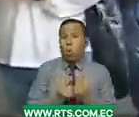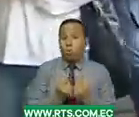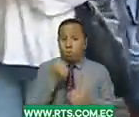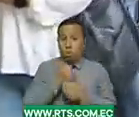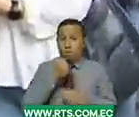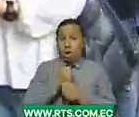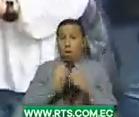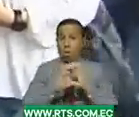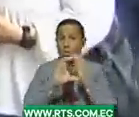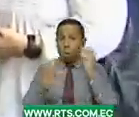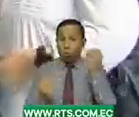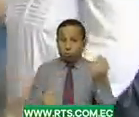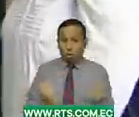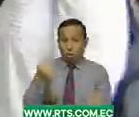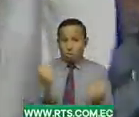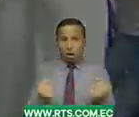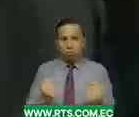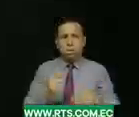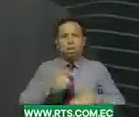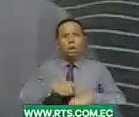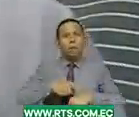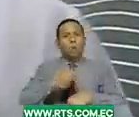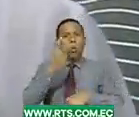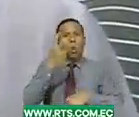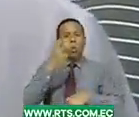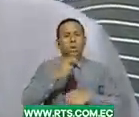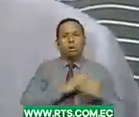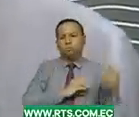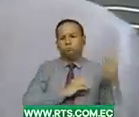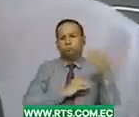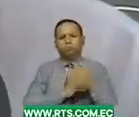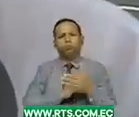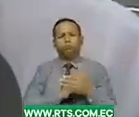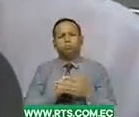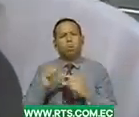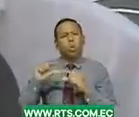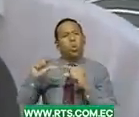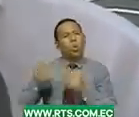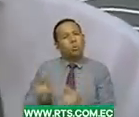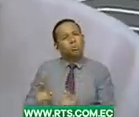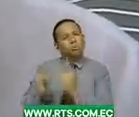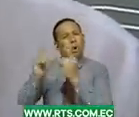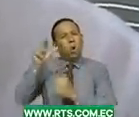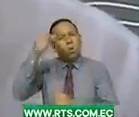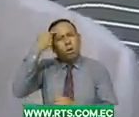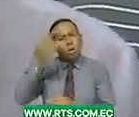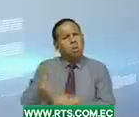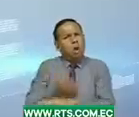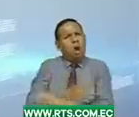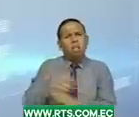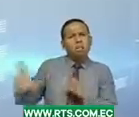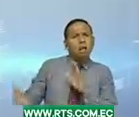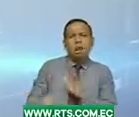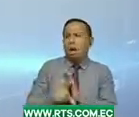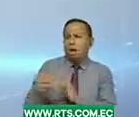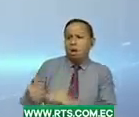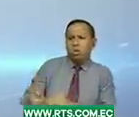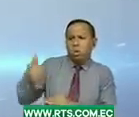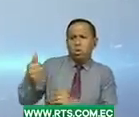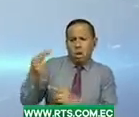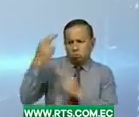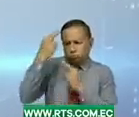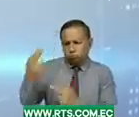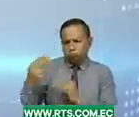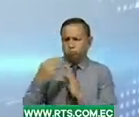se concentraron en la gobernación. Cumplimos a cabalidad todas las disposiciones de ley que impone la autoridad. Y a pesar del